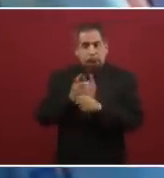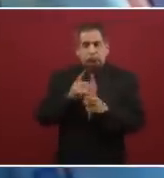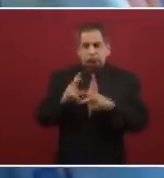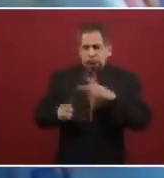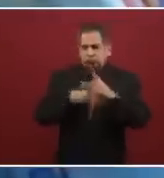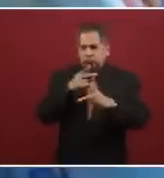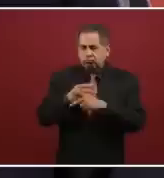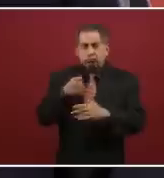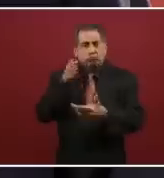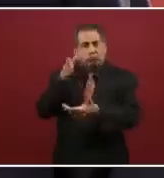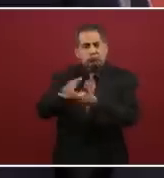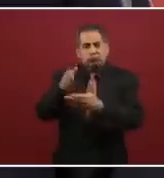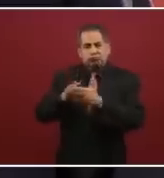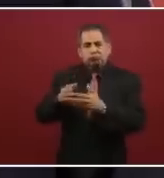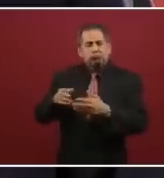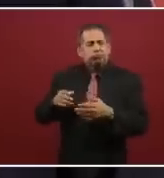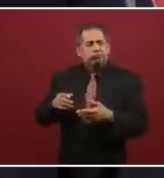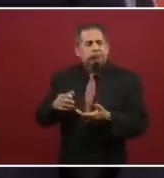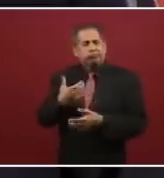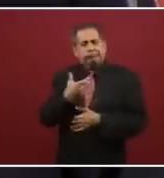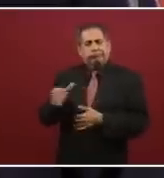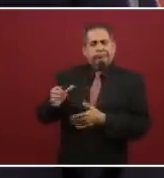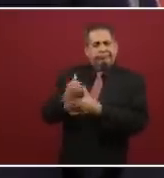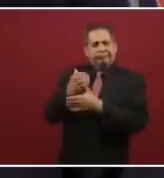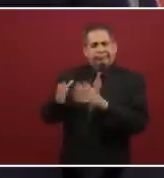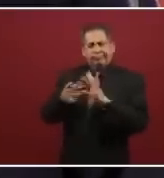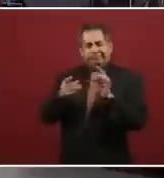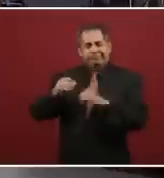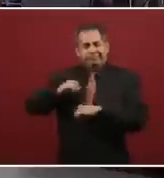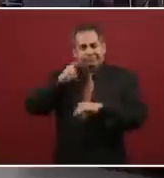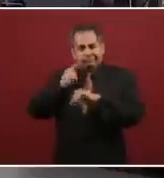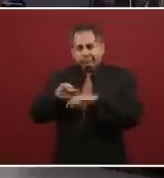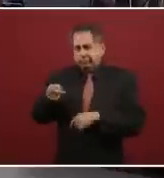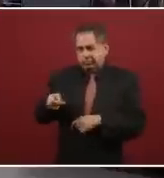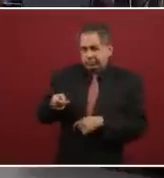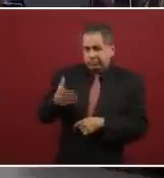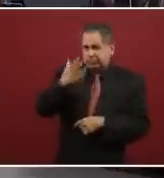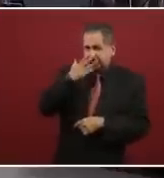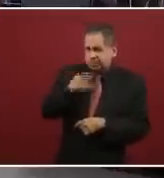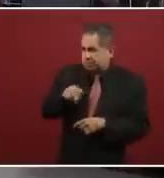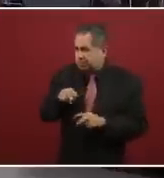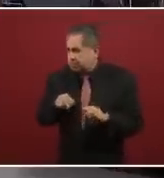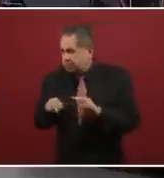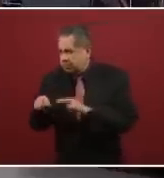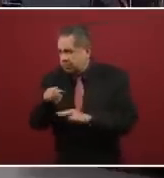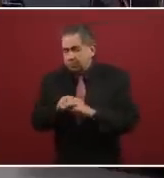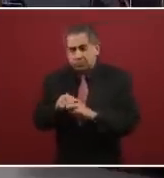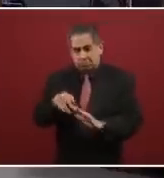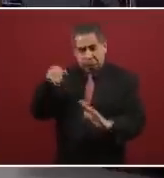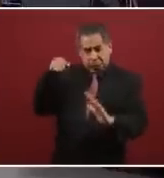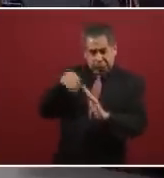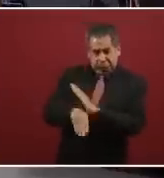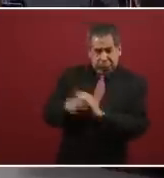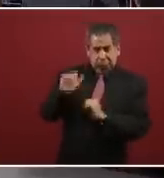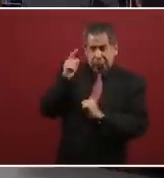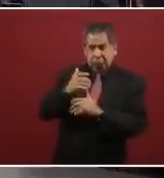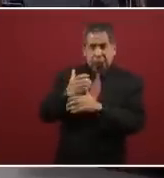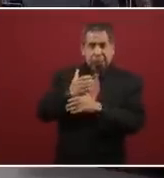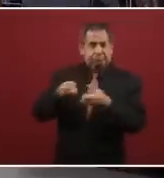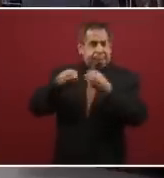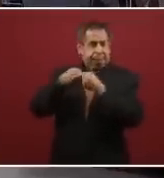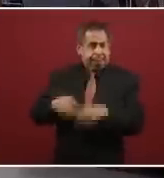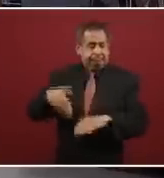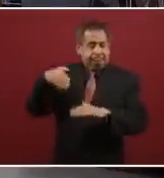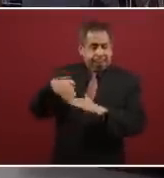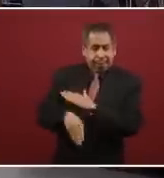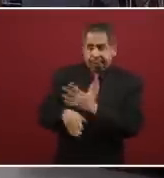recorrer fincas de café, que es lo que refería el canciller, y no hay indicios de que hubiera una caída tan drástica que hubiera derivado en ese